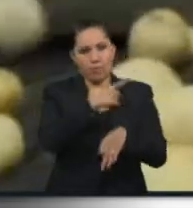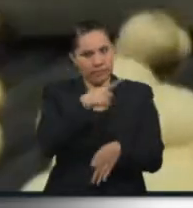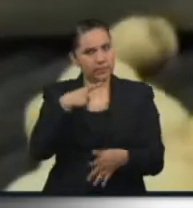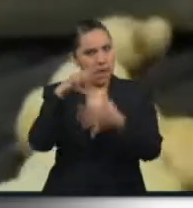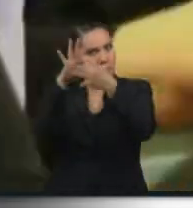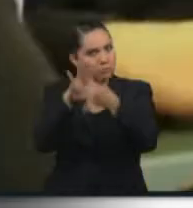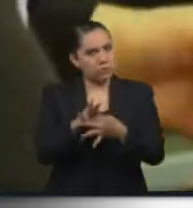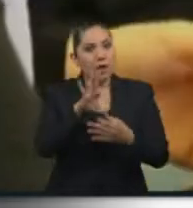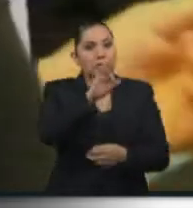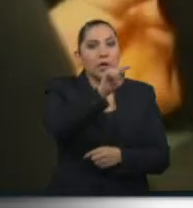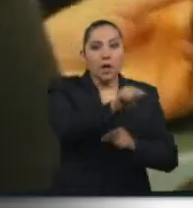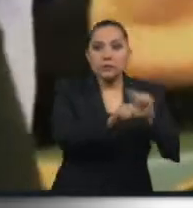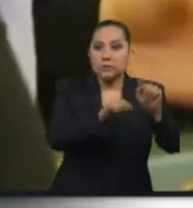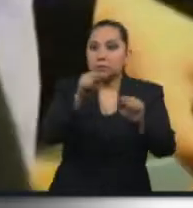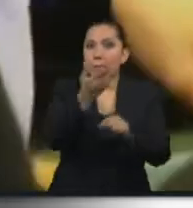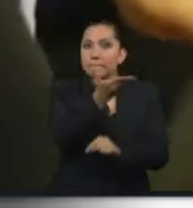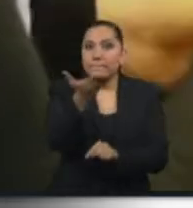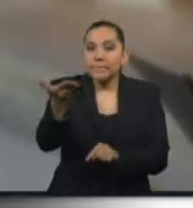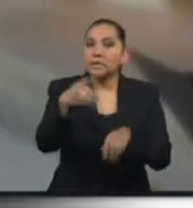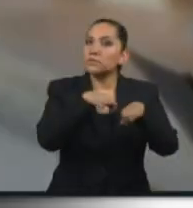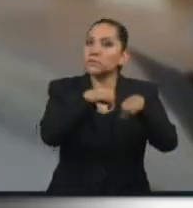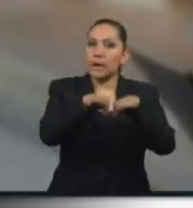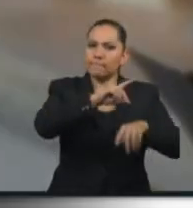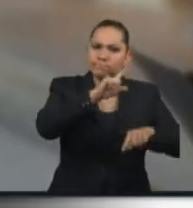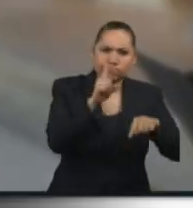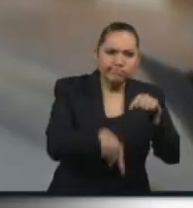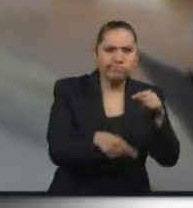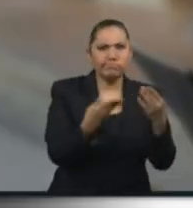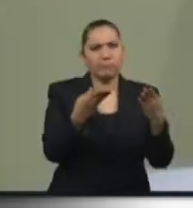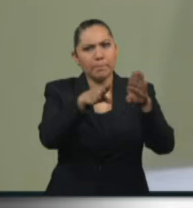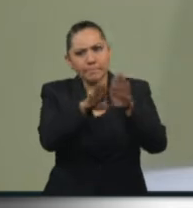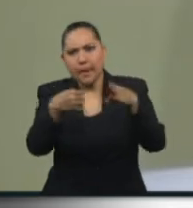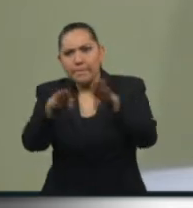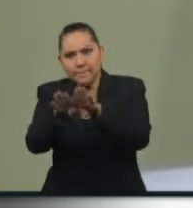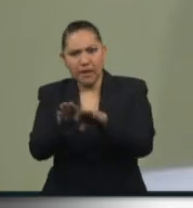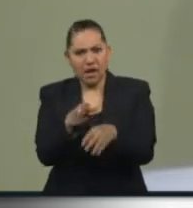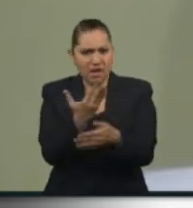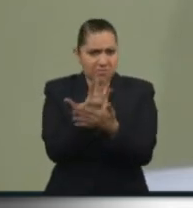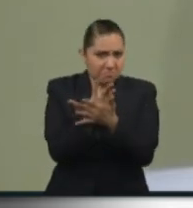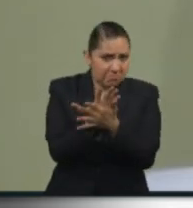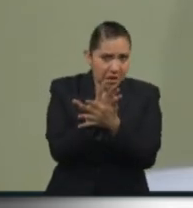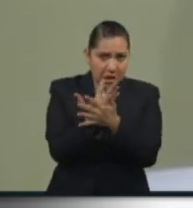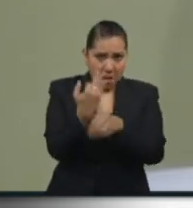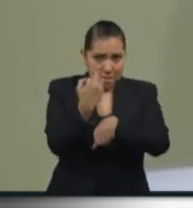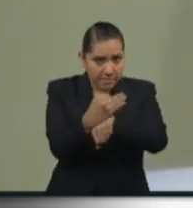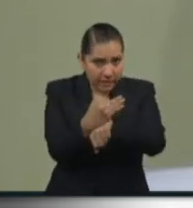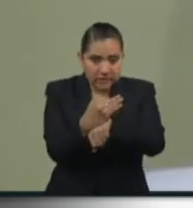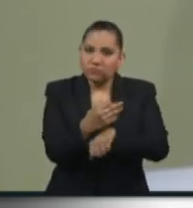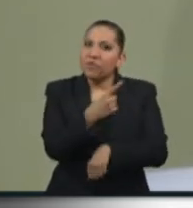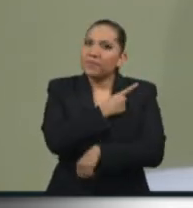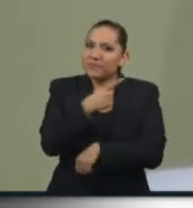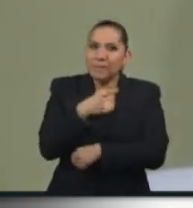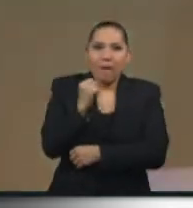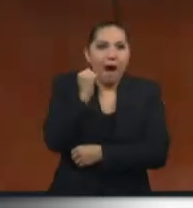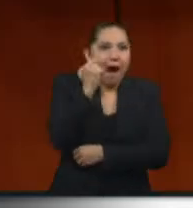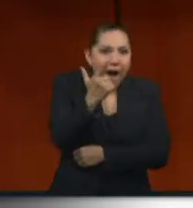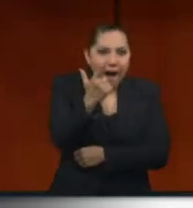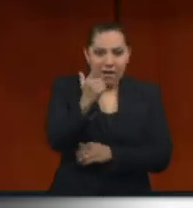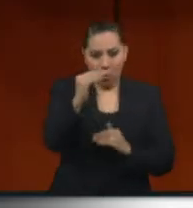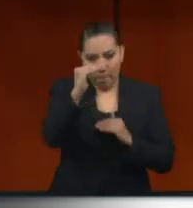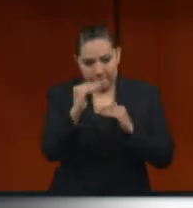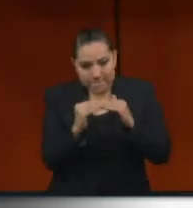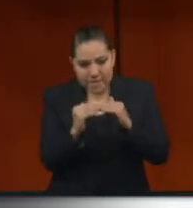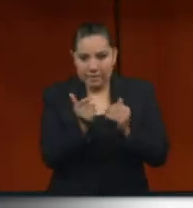de recursos que garantice el pago de un salario mínimo a aquellas personas que se encuentren bajo esquemas laborales